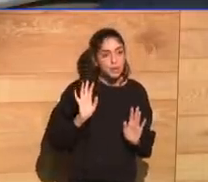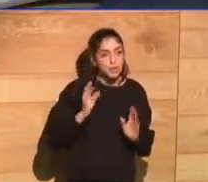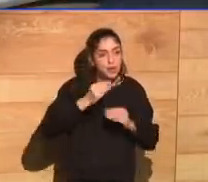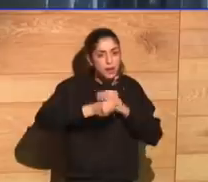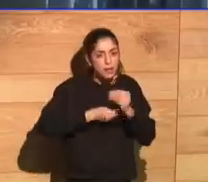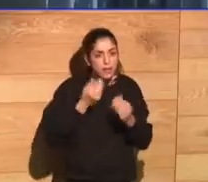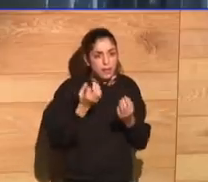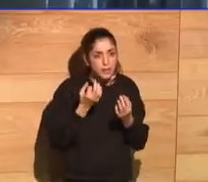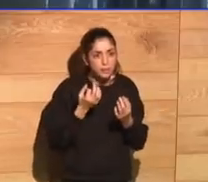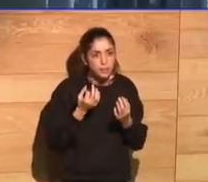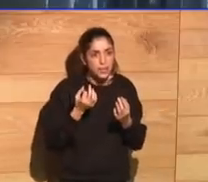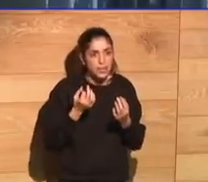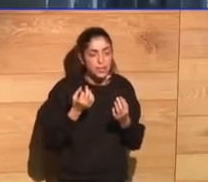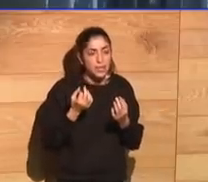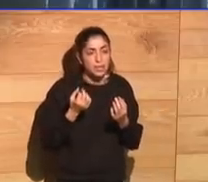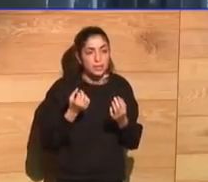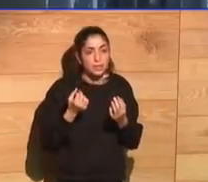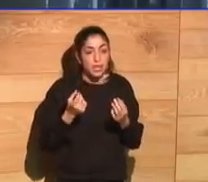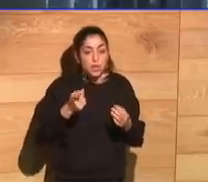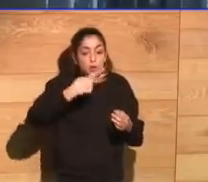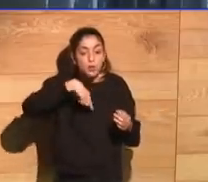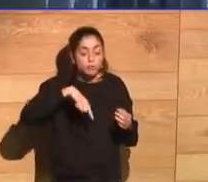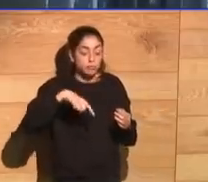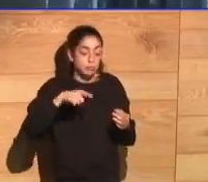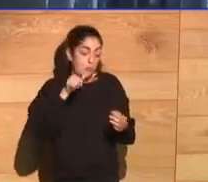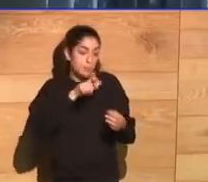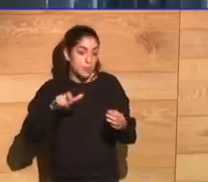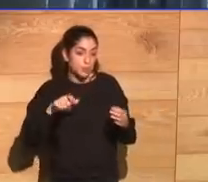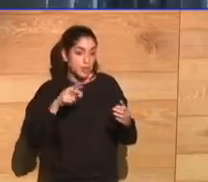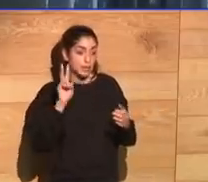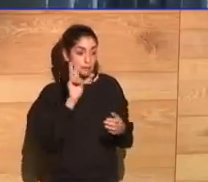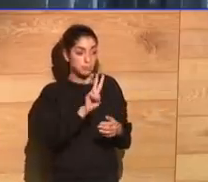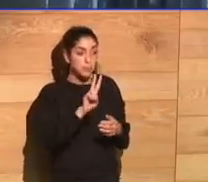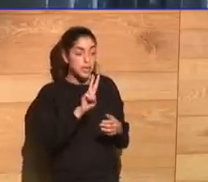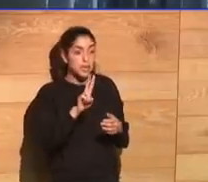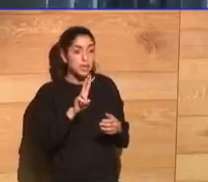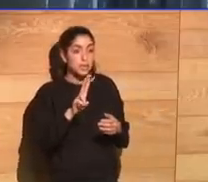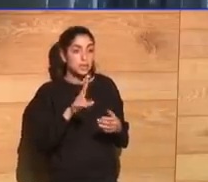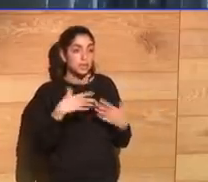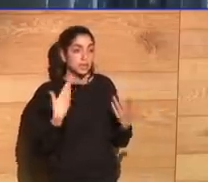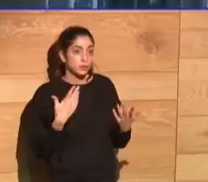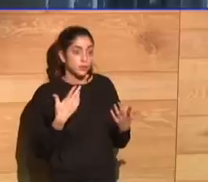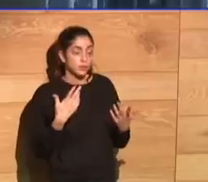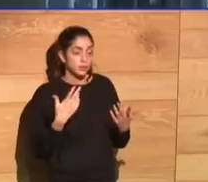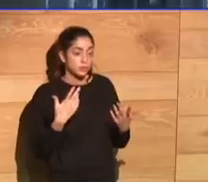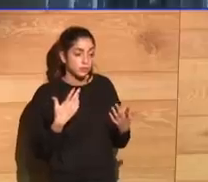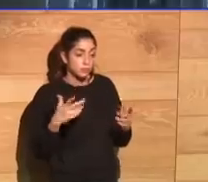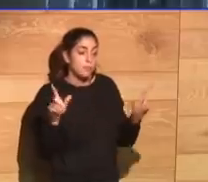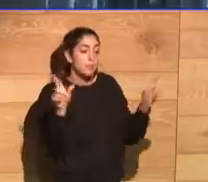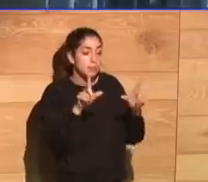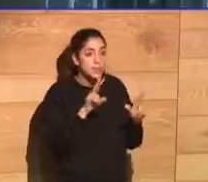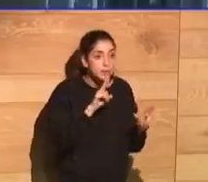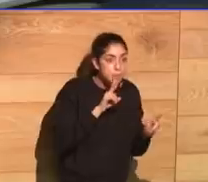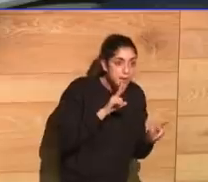que era lo que hacía posible que nosotros le viéramos. Se la tuvo que inventar. Pantalla negra, pantalla verde, pantalla azul. Pero, ¿qué se hizo con